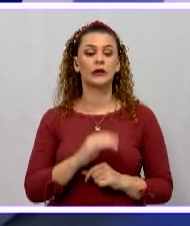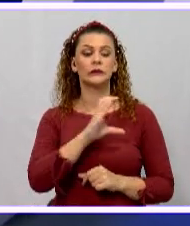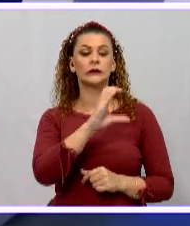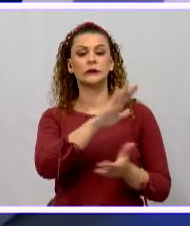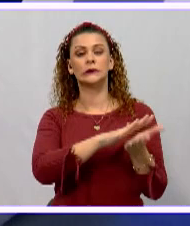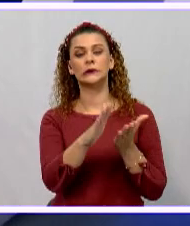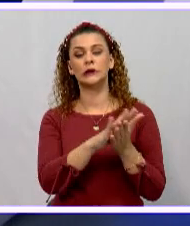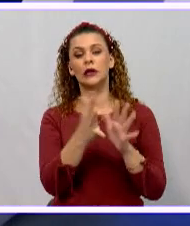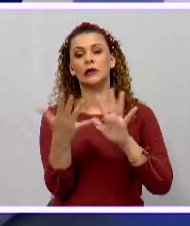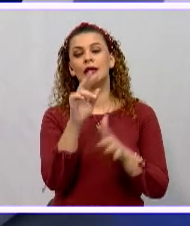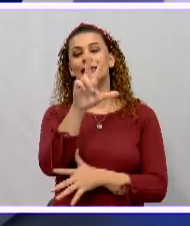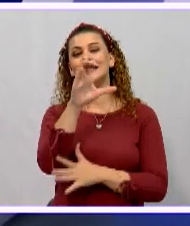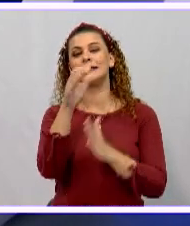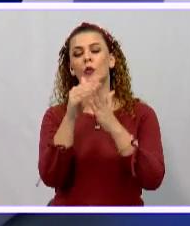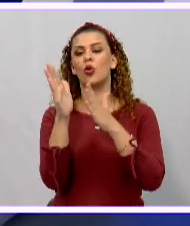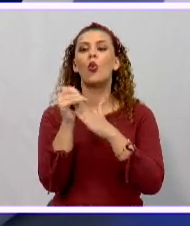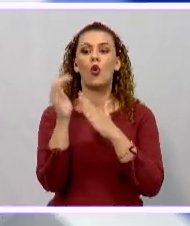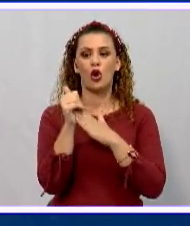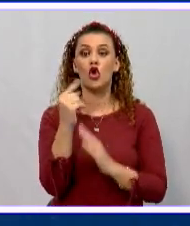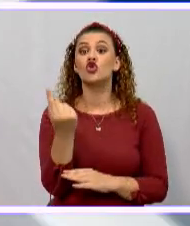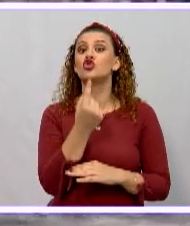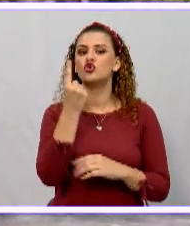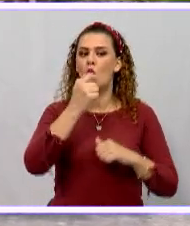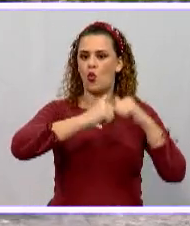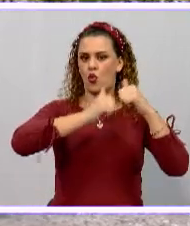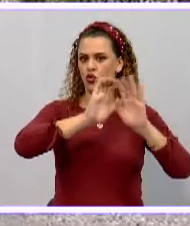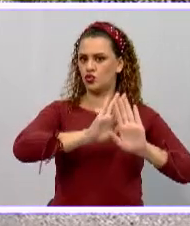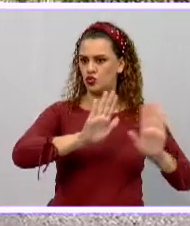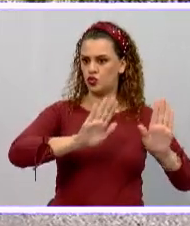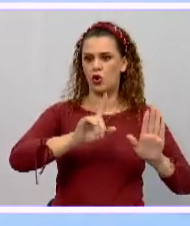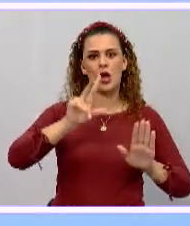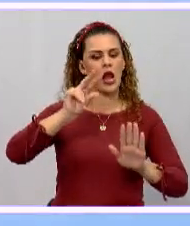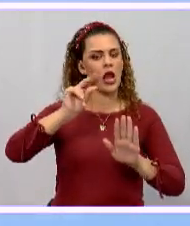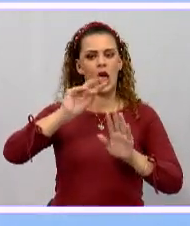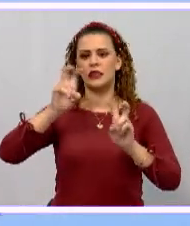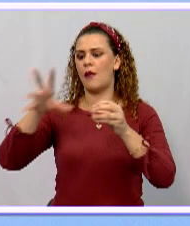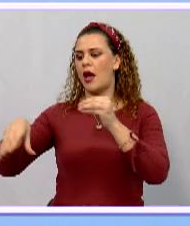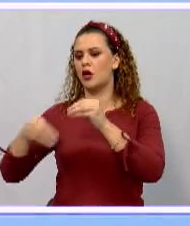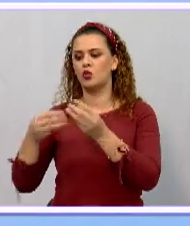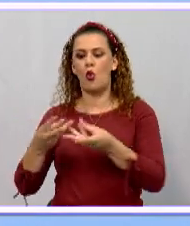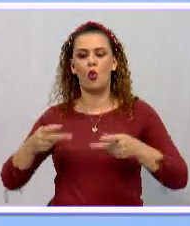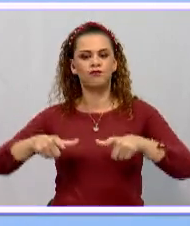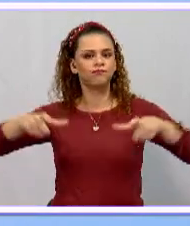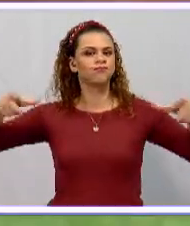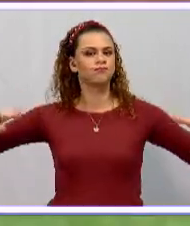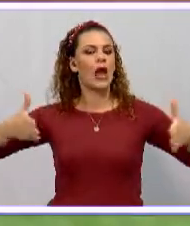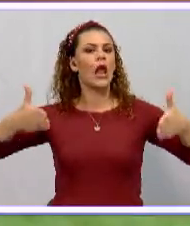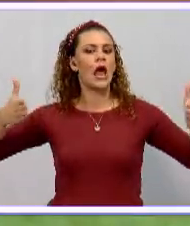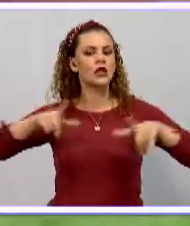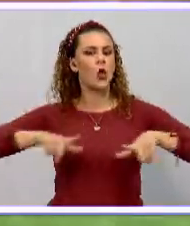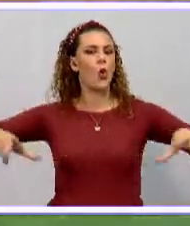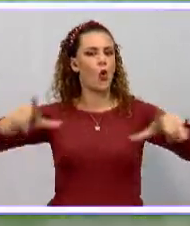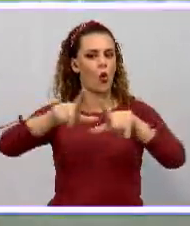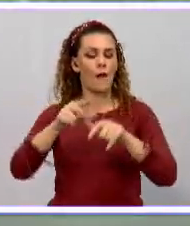aproximadamente Son 300 mil dólares solamente en construcción hay que adicionarle el terreno un terreno grande que están observando